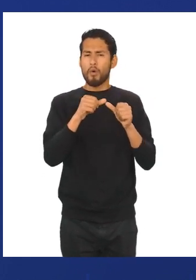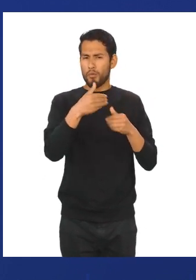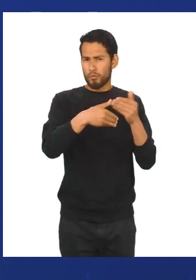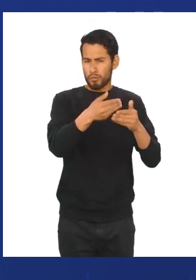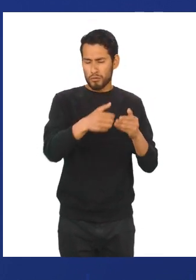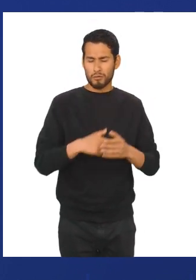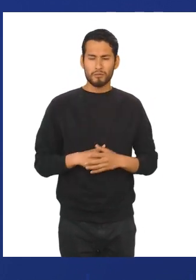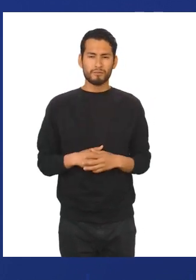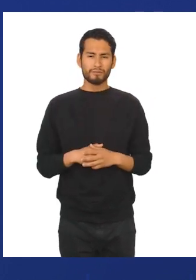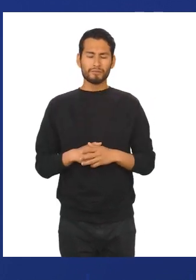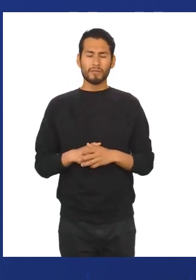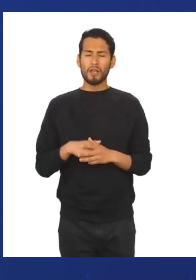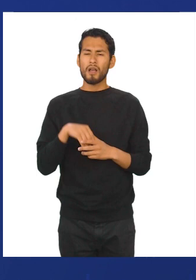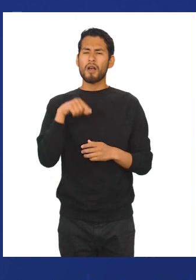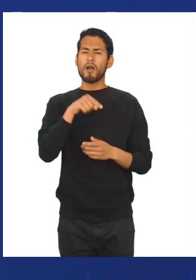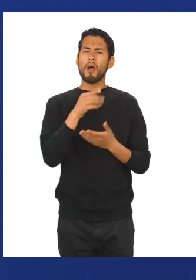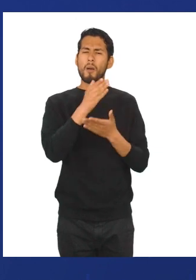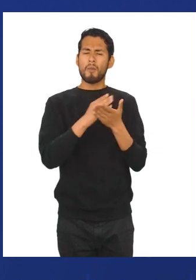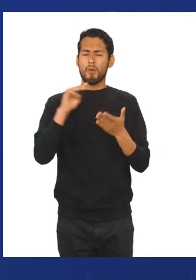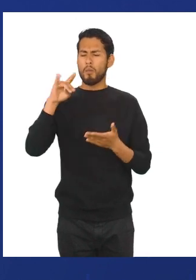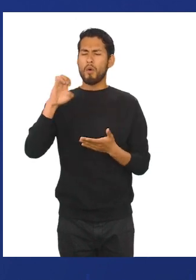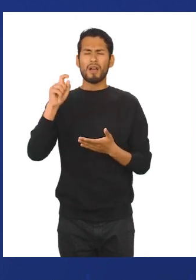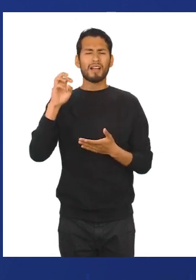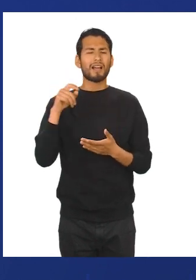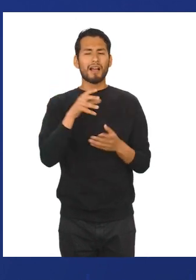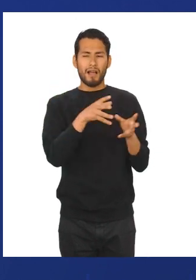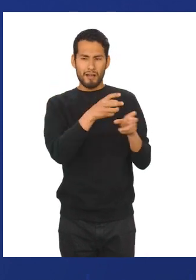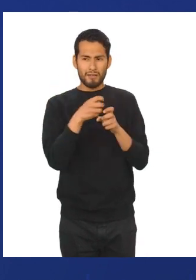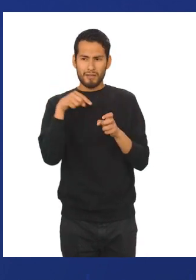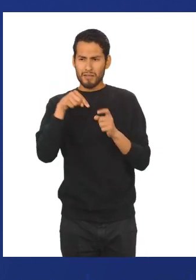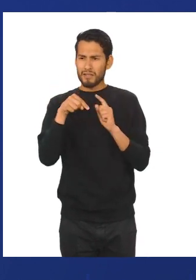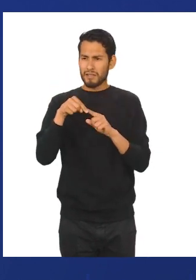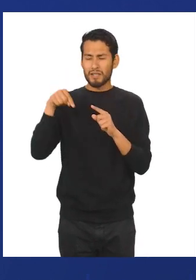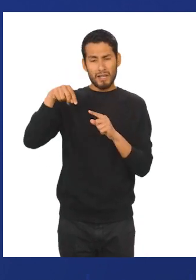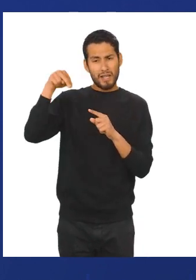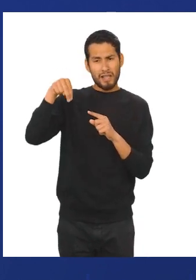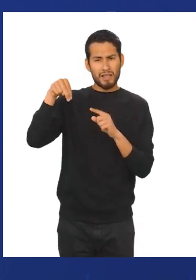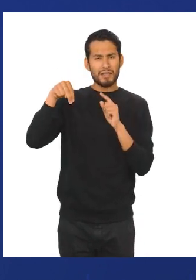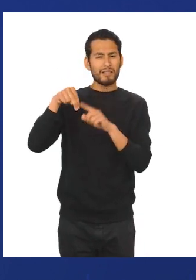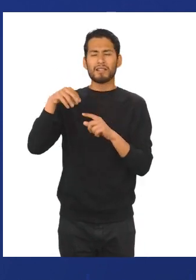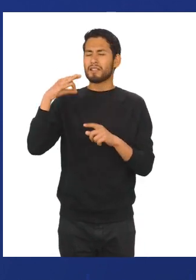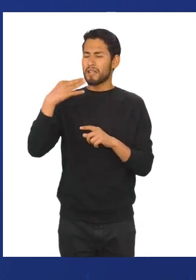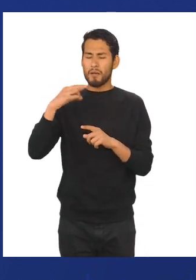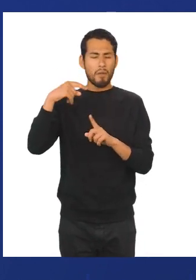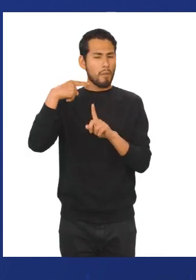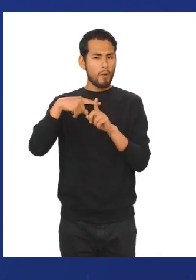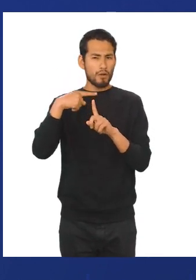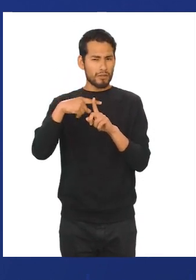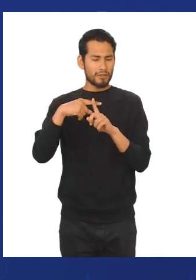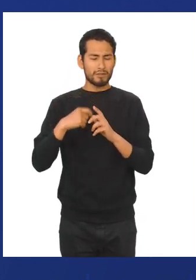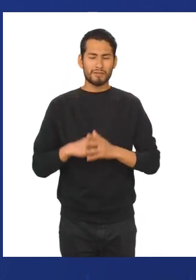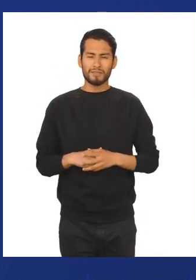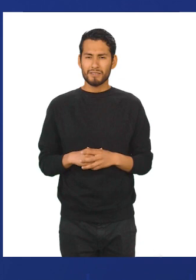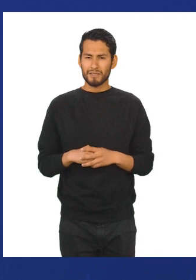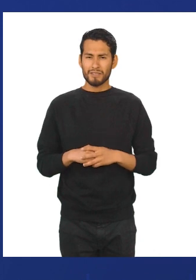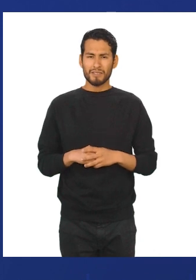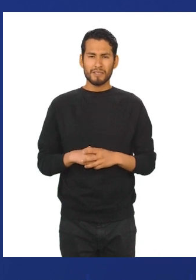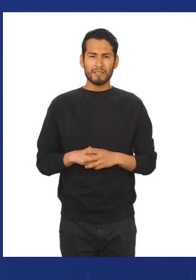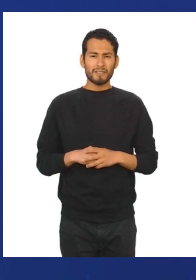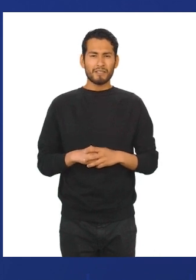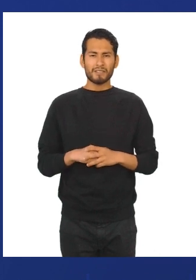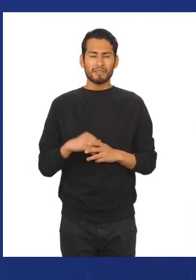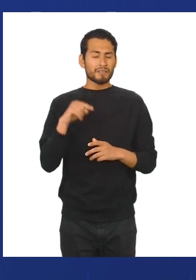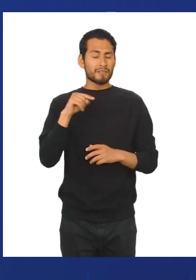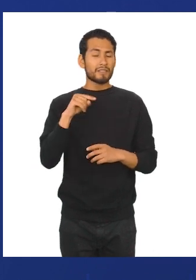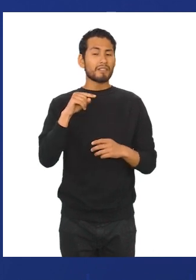la muestra normalmente es representado por n, y siempre es un número entero positivo. No se puede hablar de ningún